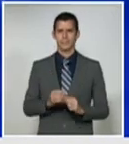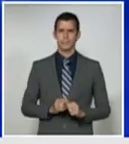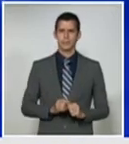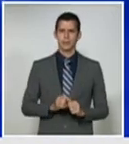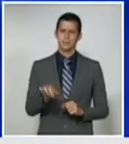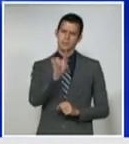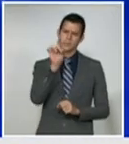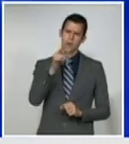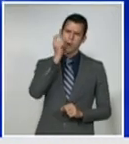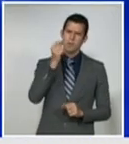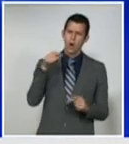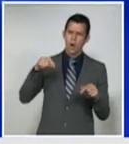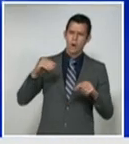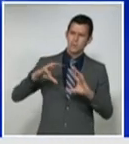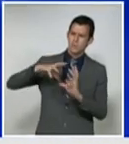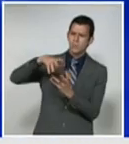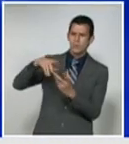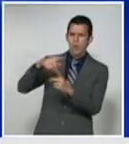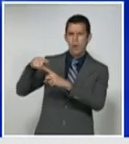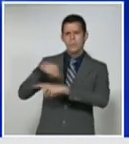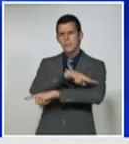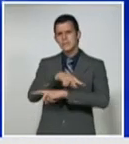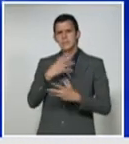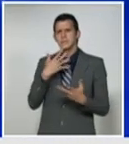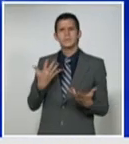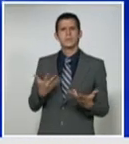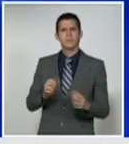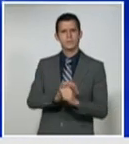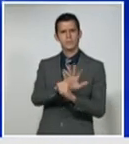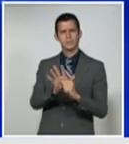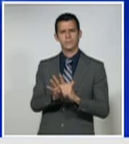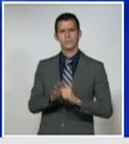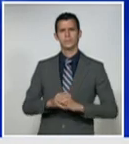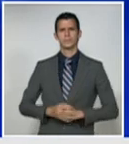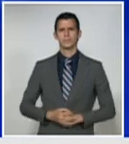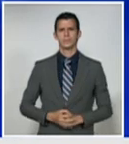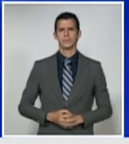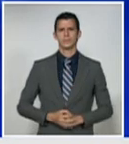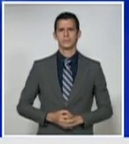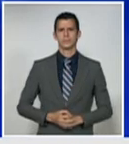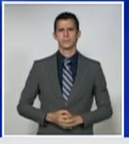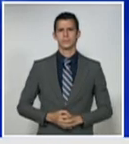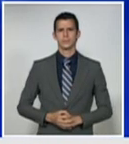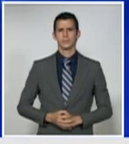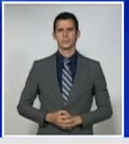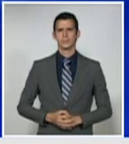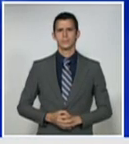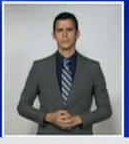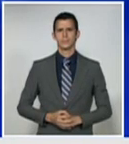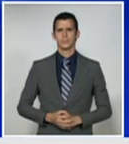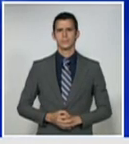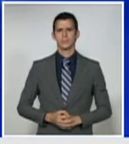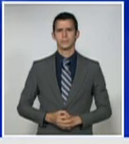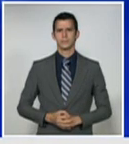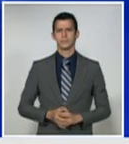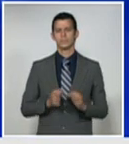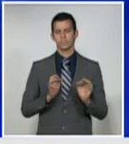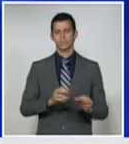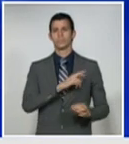el mundo hoy? Sí, Gisela, como iba comentando, ¿no? Realmente es